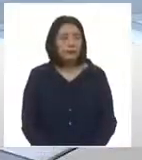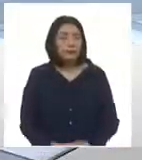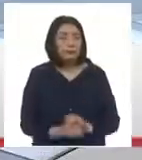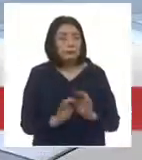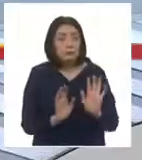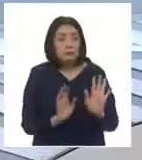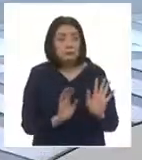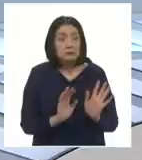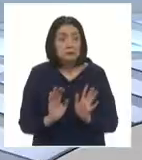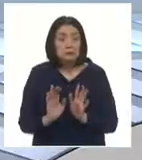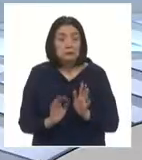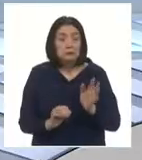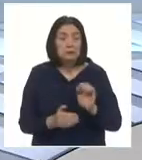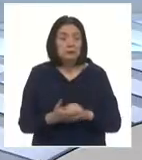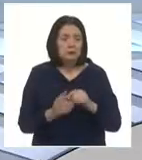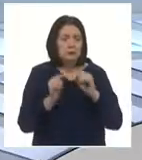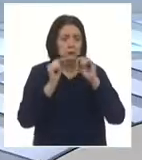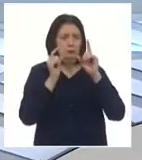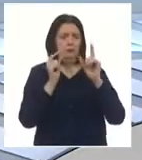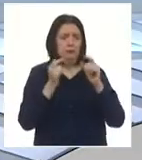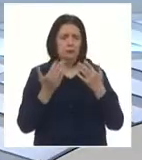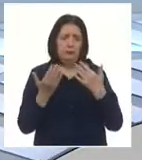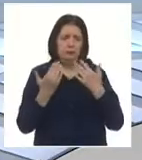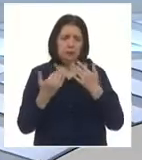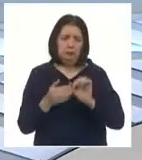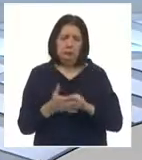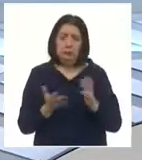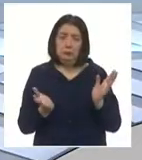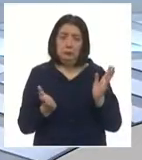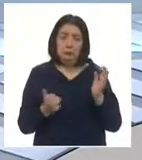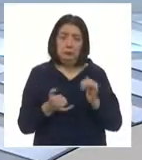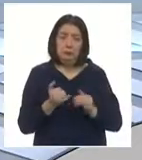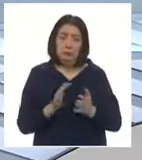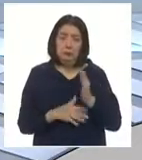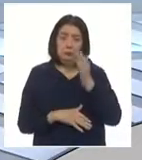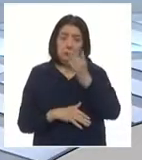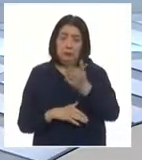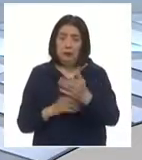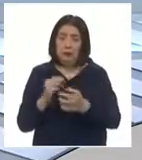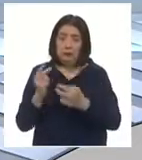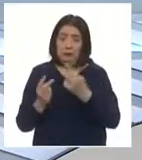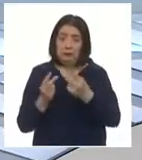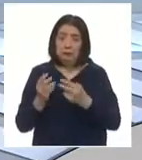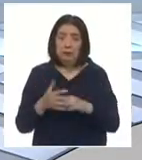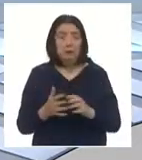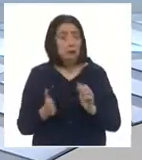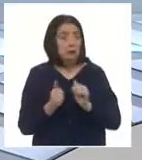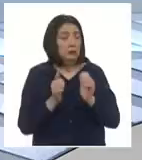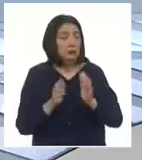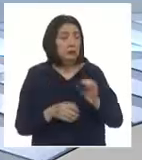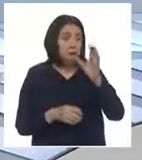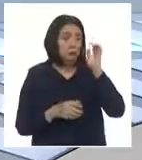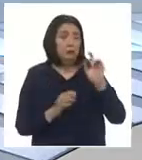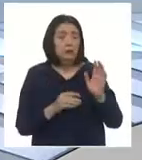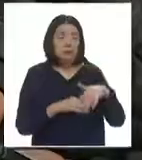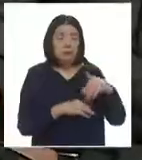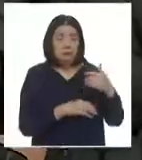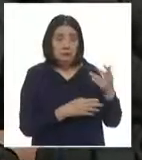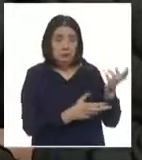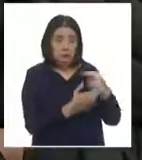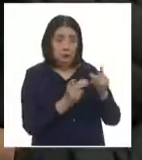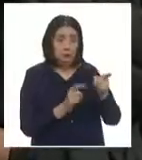Bueno, resulta sorpresiva esta declaración cuando finalmente sí está yendo a visitar al candidato Castillo. Jorge, regresamos contigo.